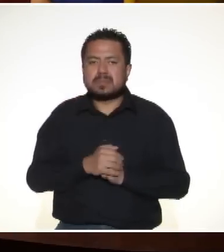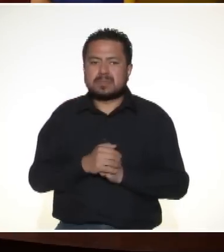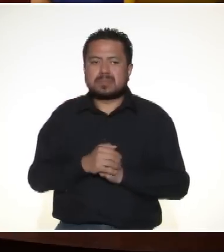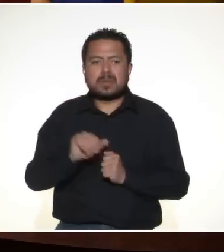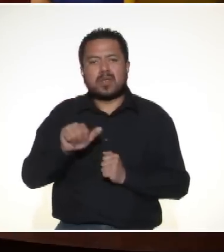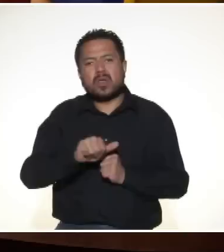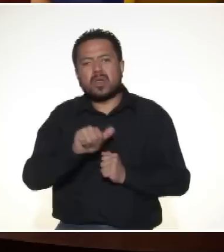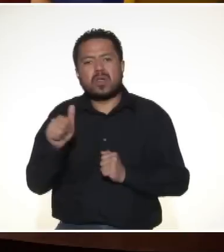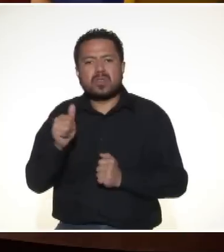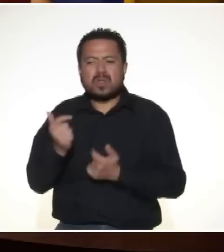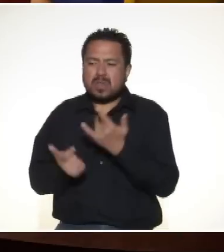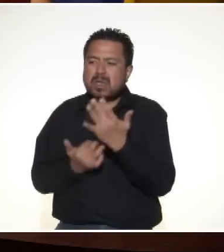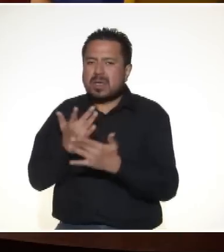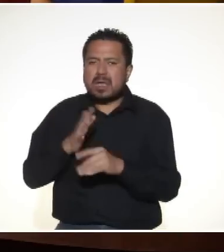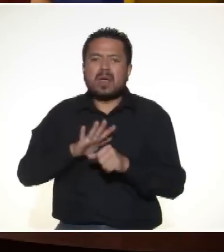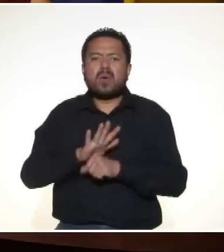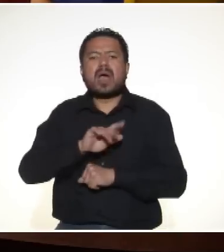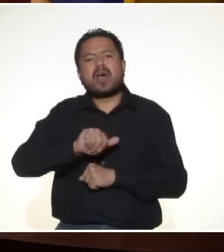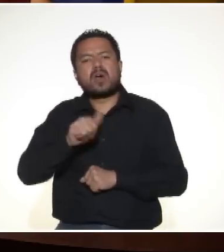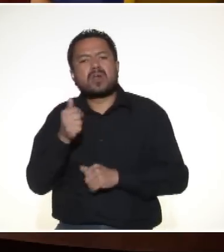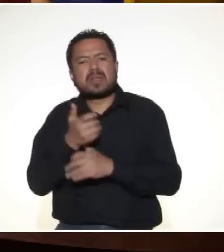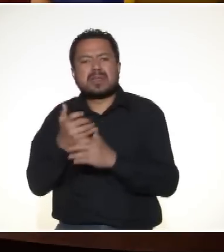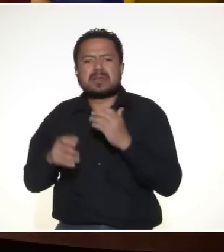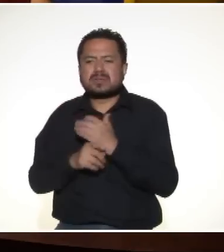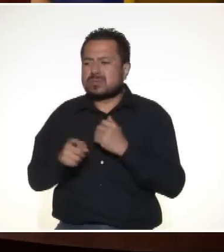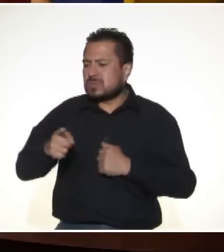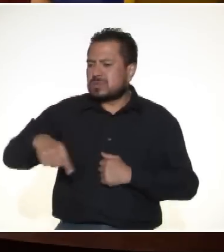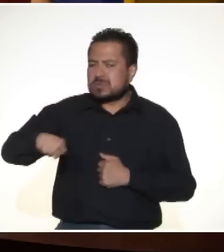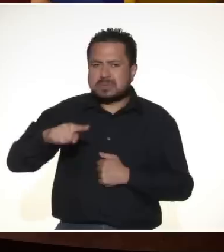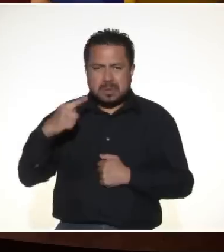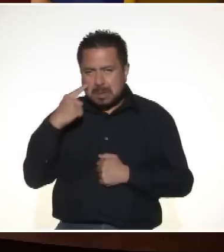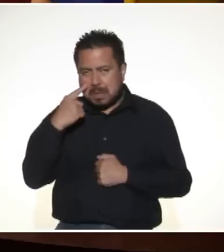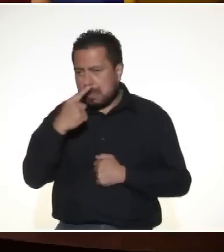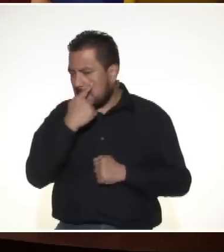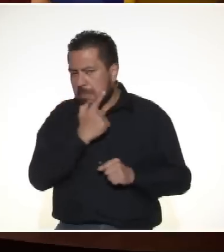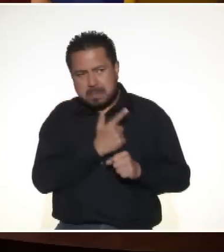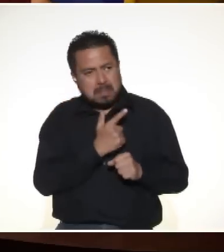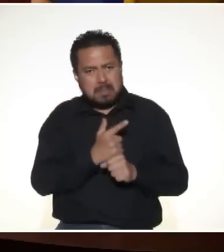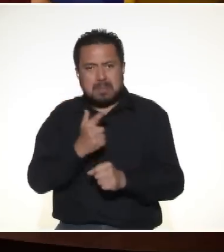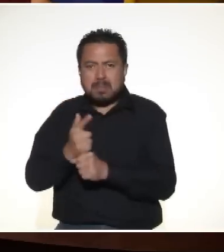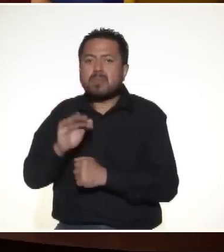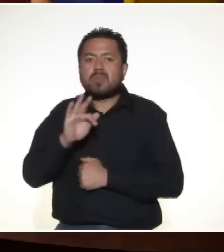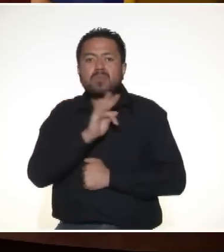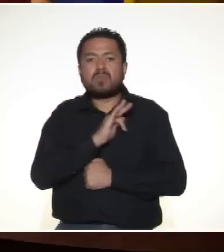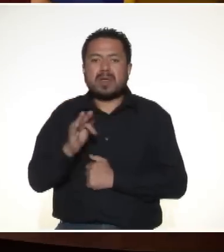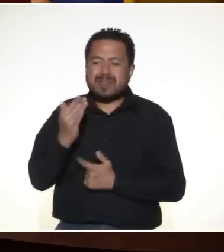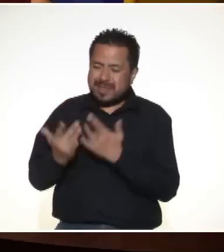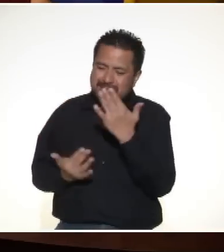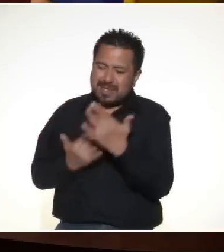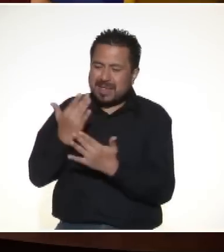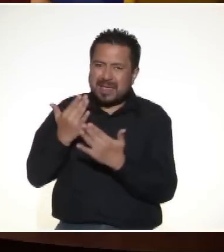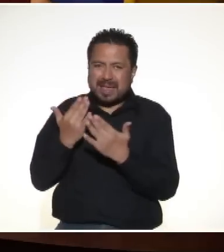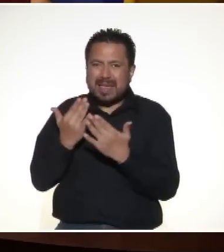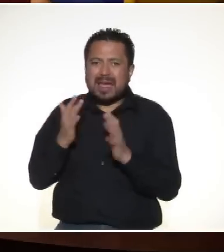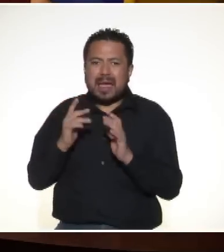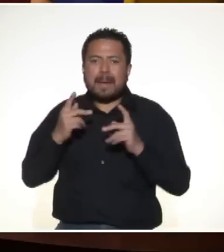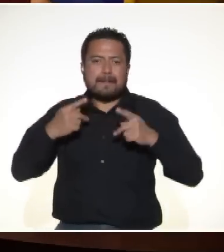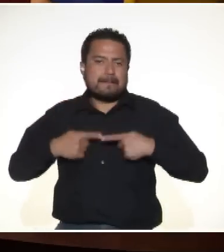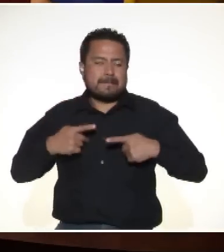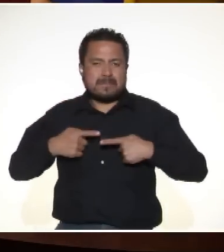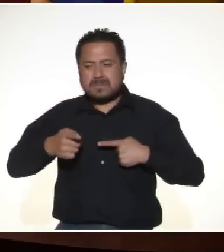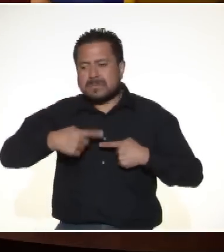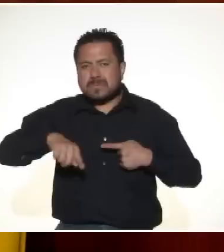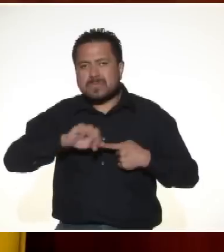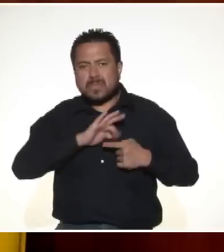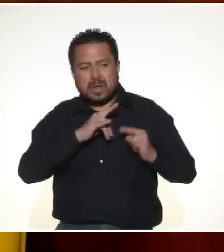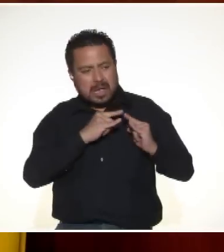otro tipo de quemaduras. ¿Qué otras cosas ven ustedes? Pues puede ser desde la quemadura por fuego directo, a las personas que se van a